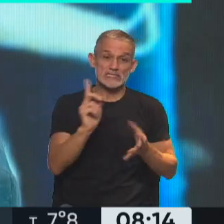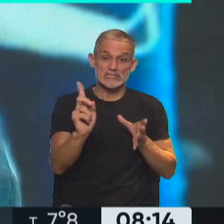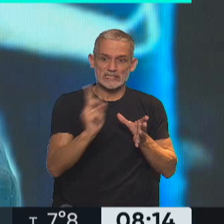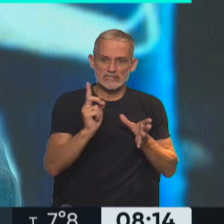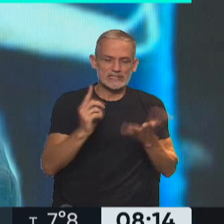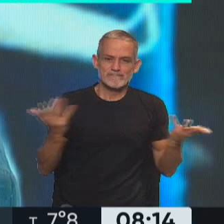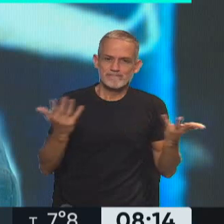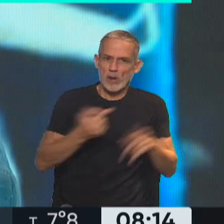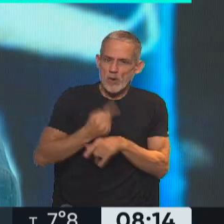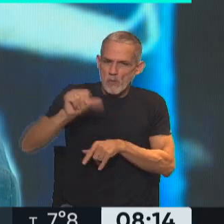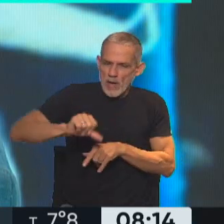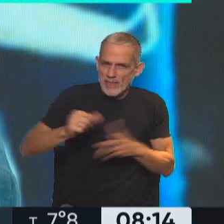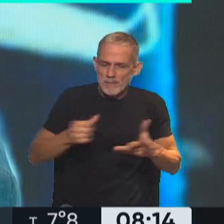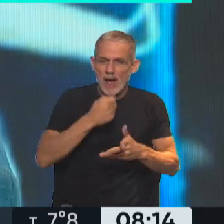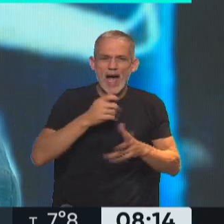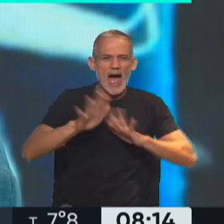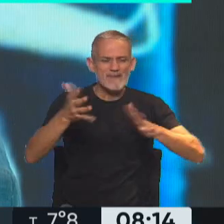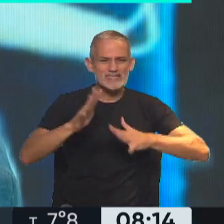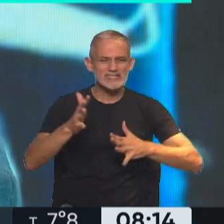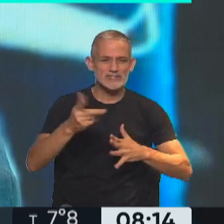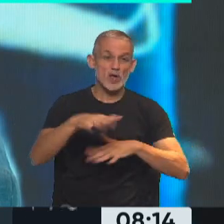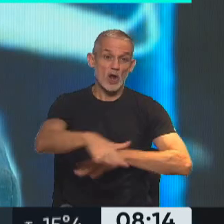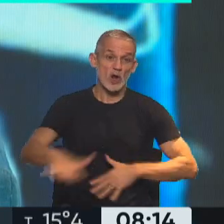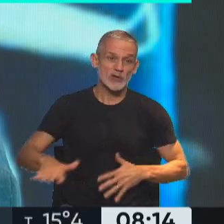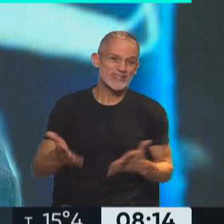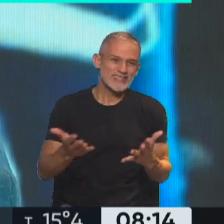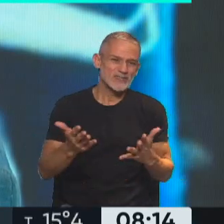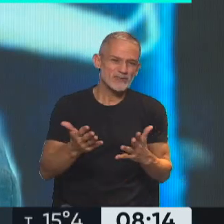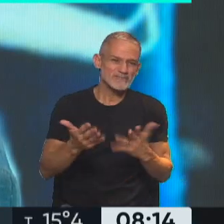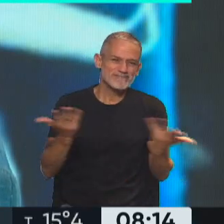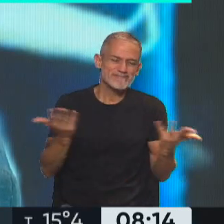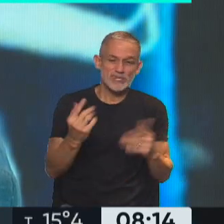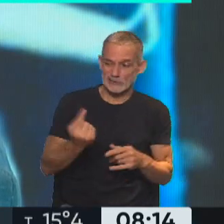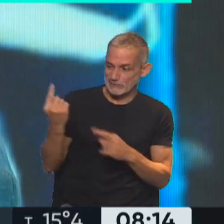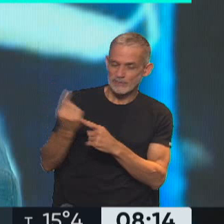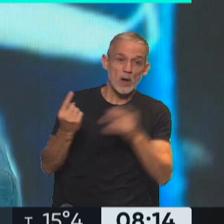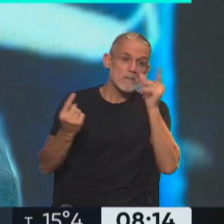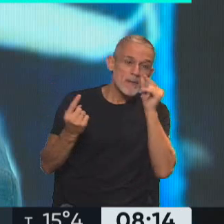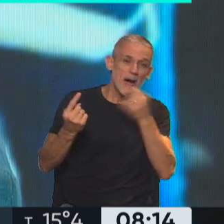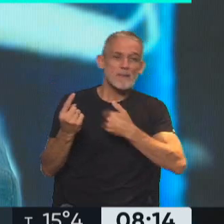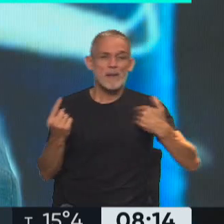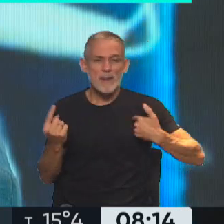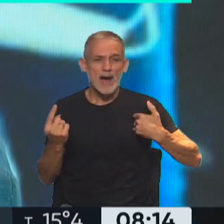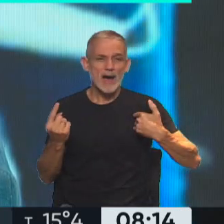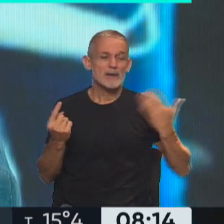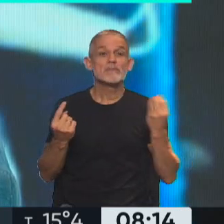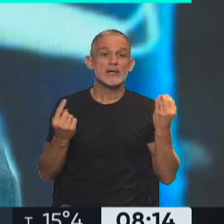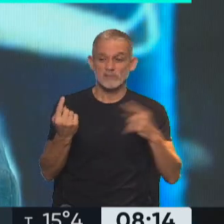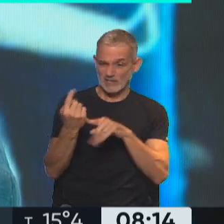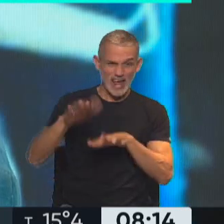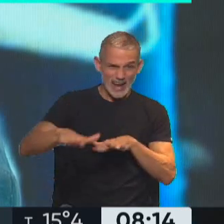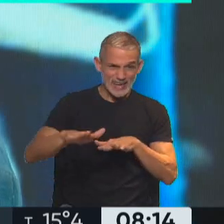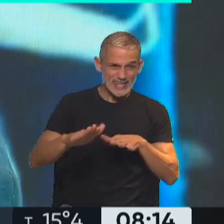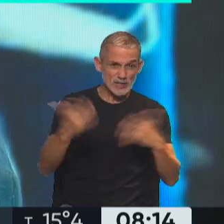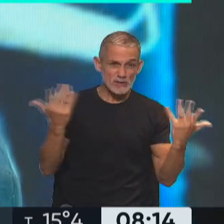se puede guardar, como sucede a veces con los niños y niñas, a veces se enferma el papá o la mamá y el niño o niña no